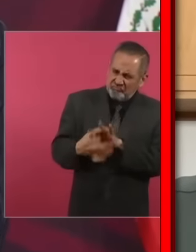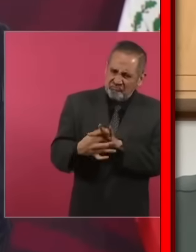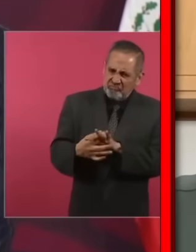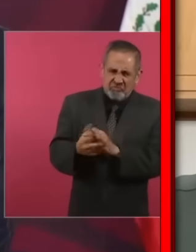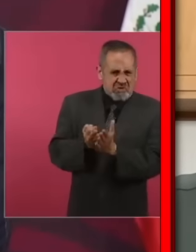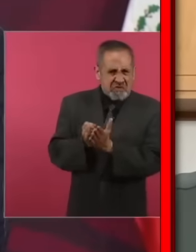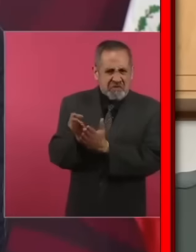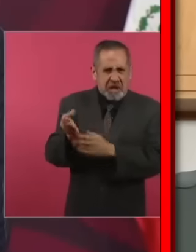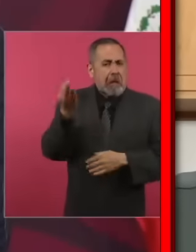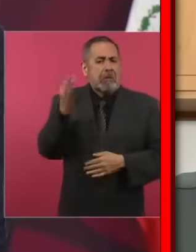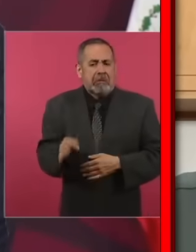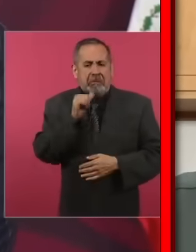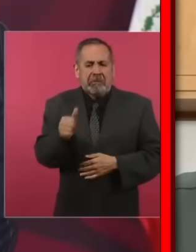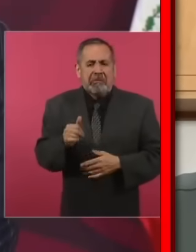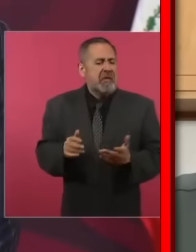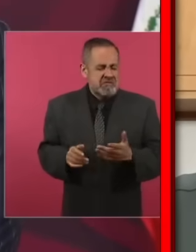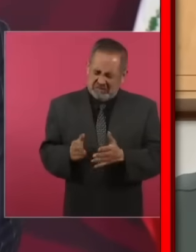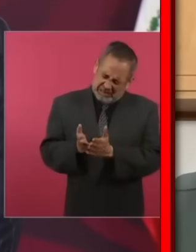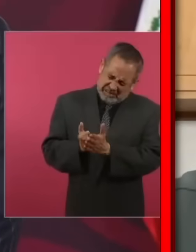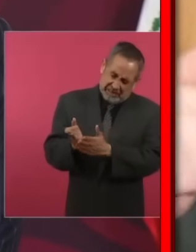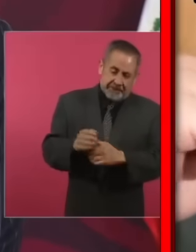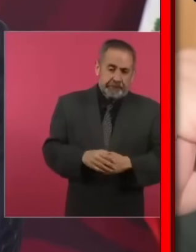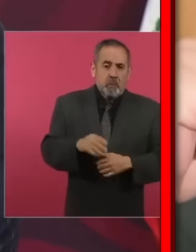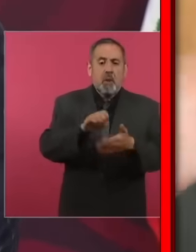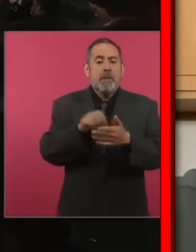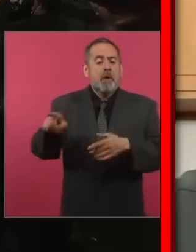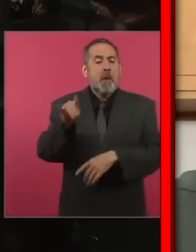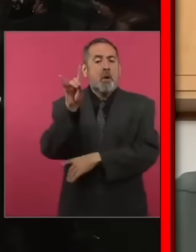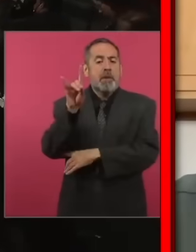Hay un ejemplo, el de Bolivia,